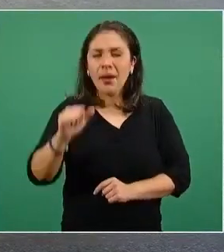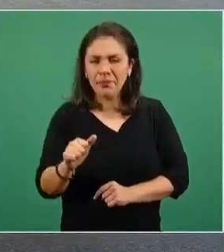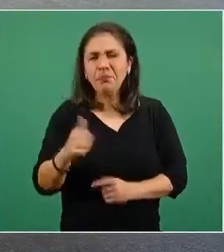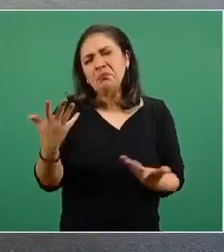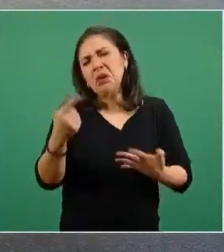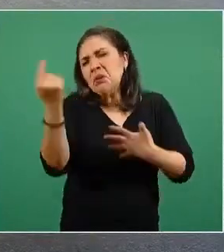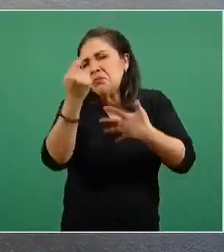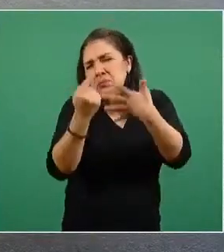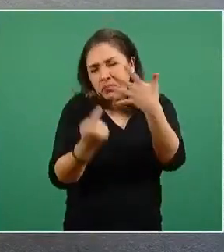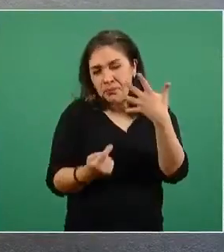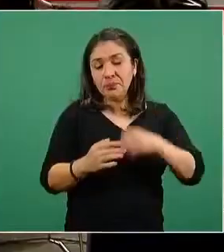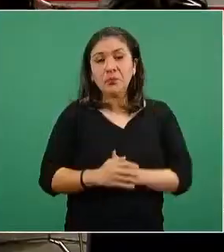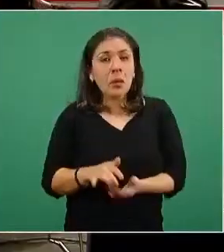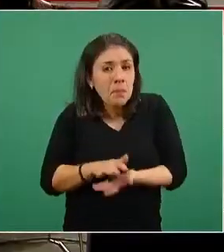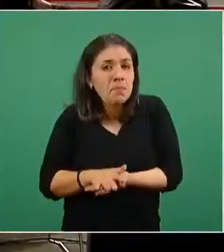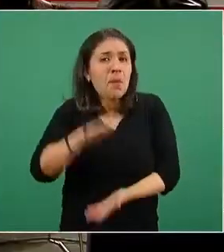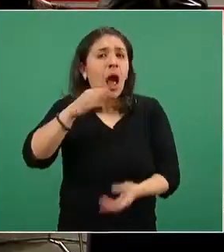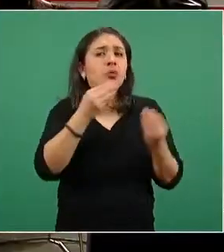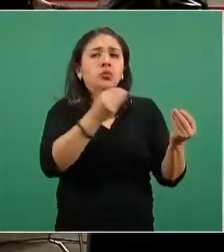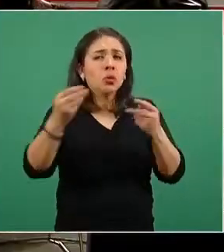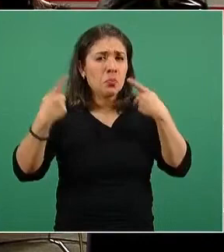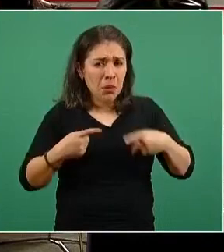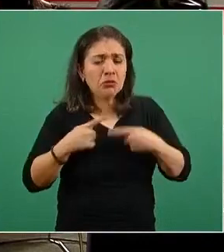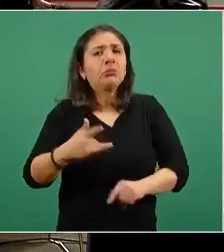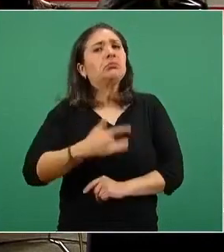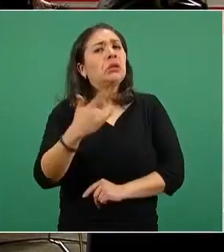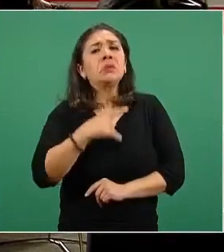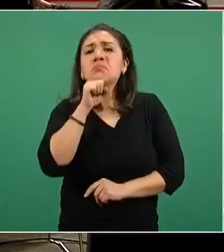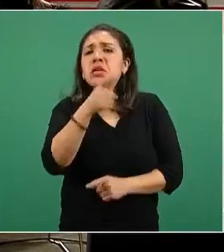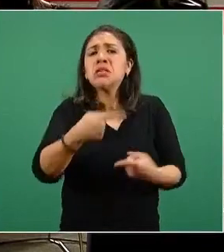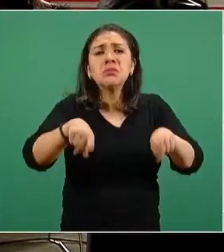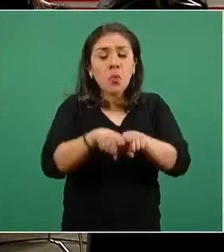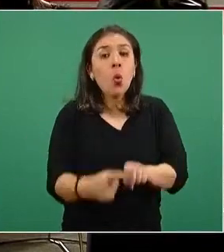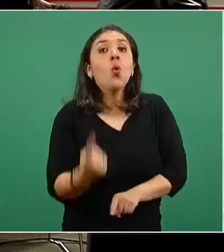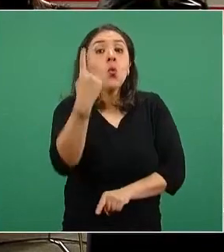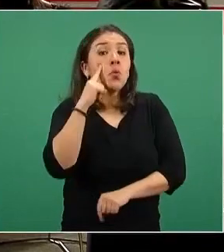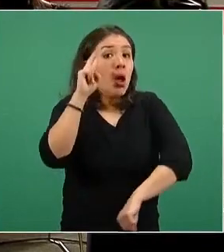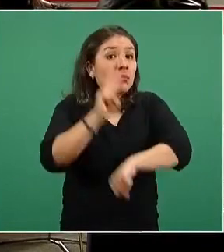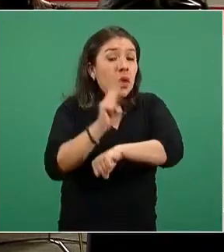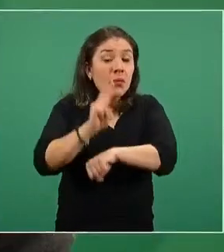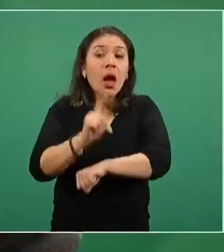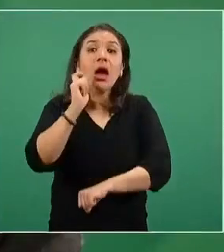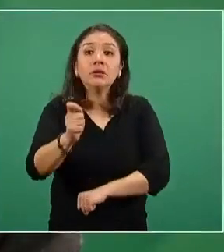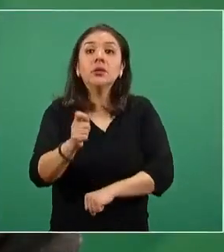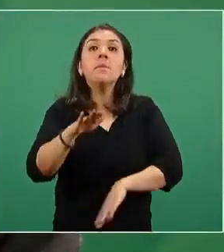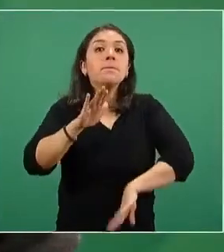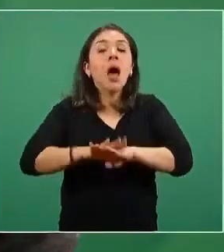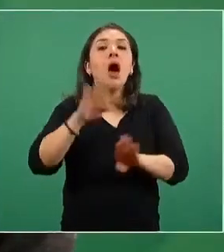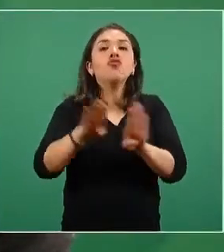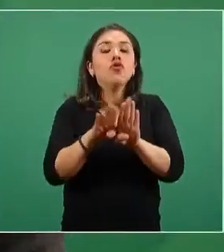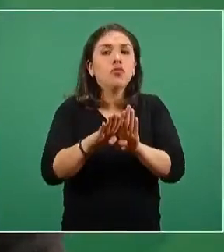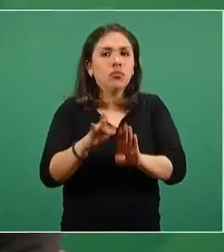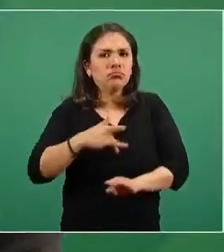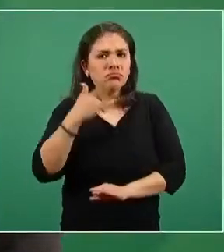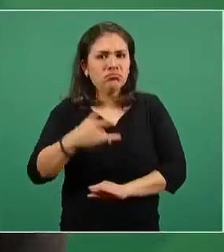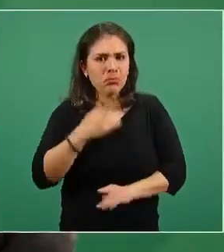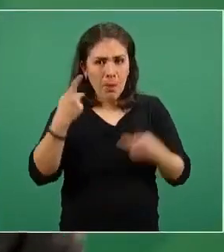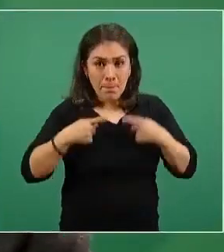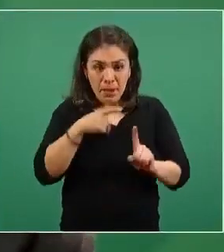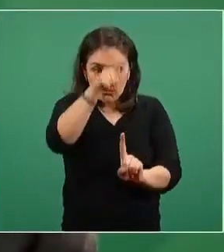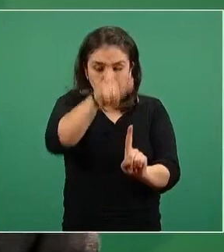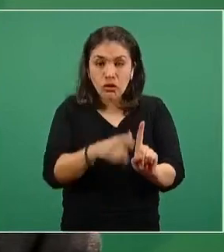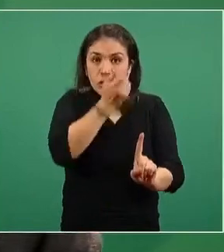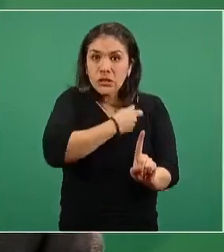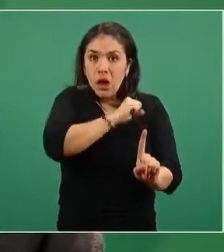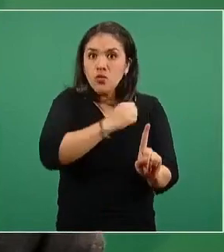etcétera. Y la gran mayoría son este tipo de reacciones, y una de las cosas que se vigila es no solamente la estabilidad, integridad de la persona